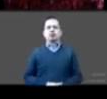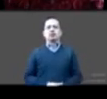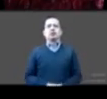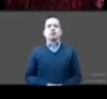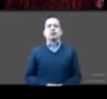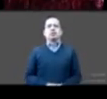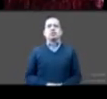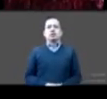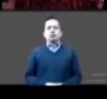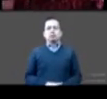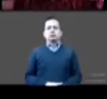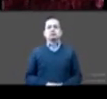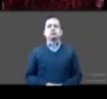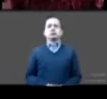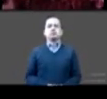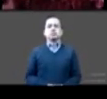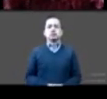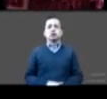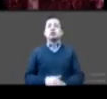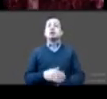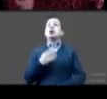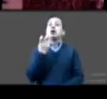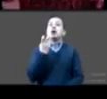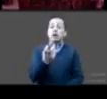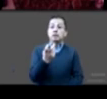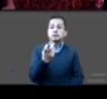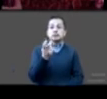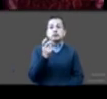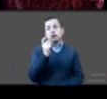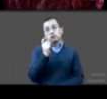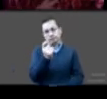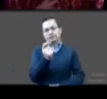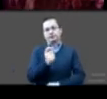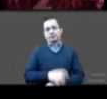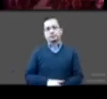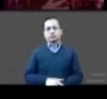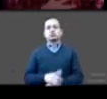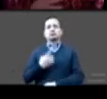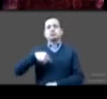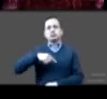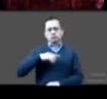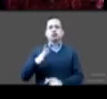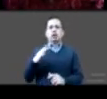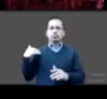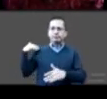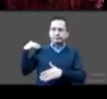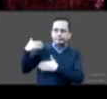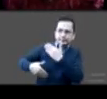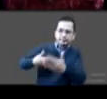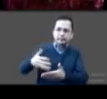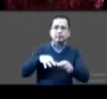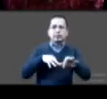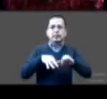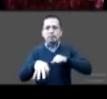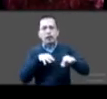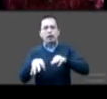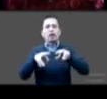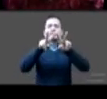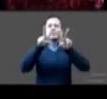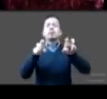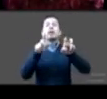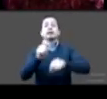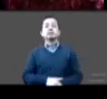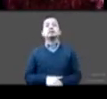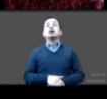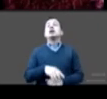Ahí, bueno, pues estamos trabajando lo que son el escenario ahora de los delitos electrónicos.